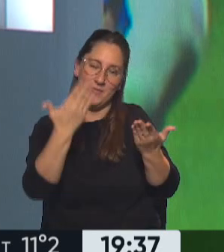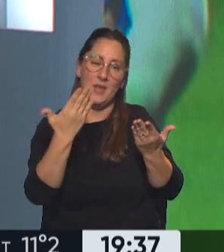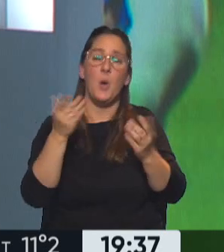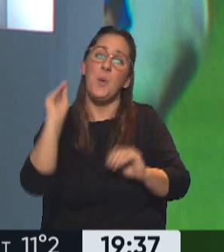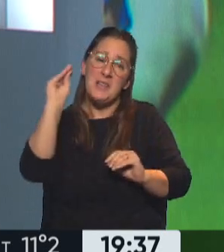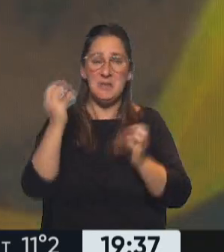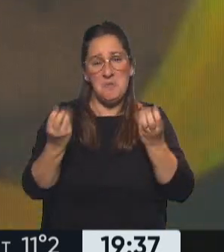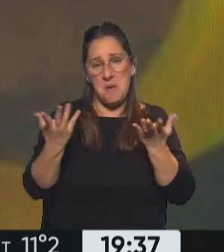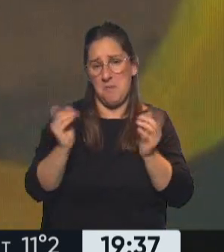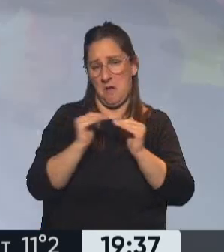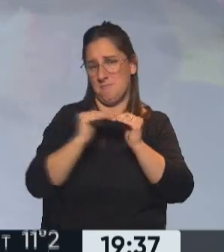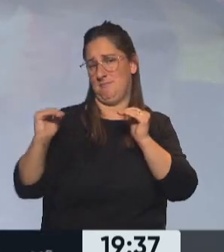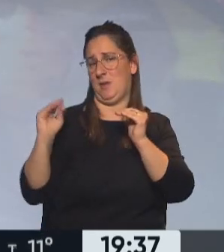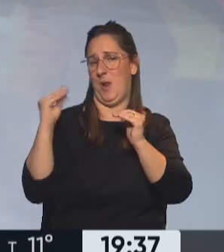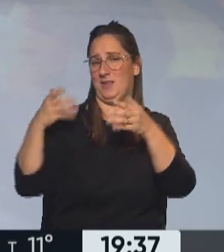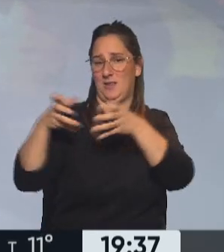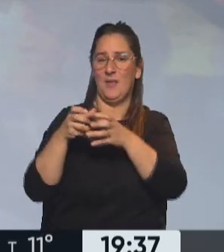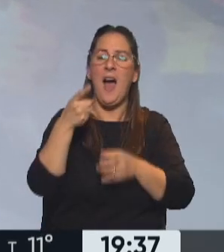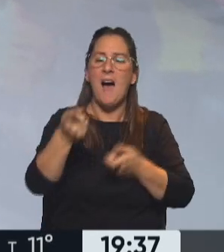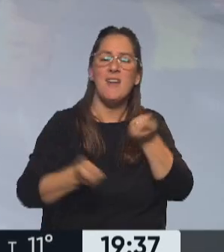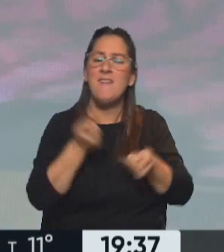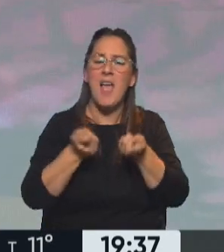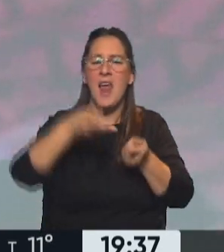que eso. A ver, pasito Neymar.